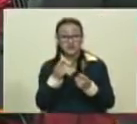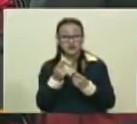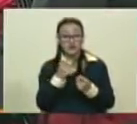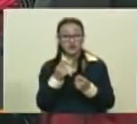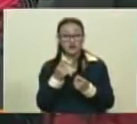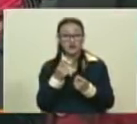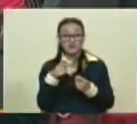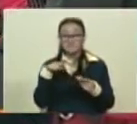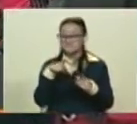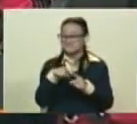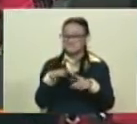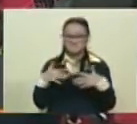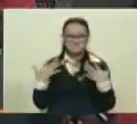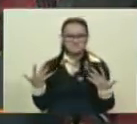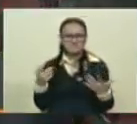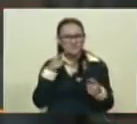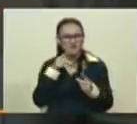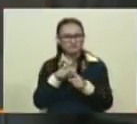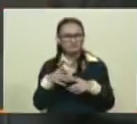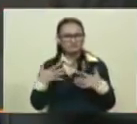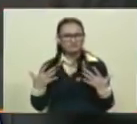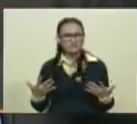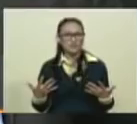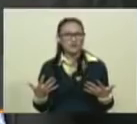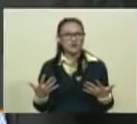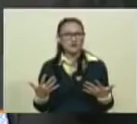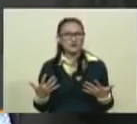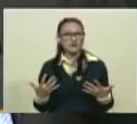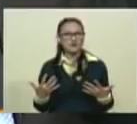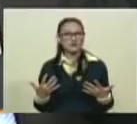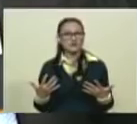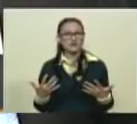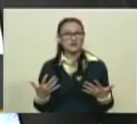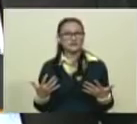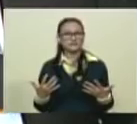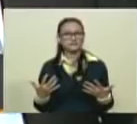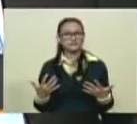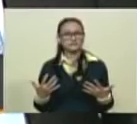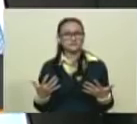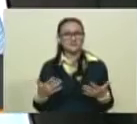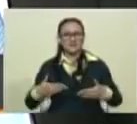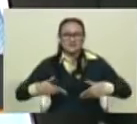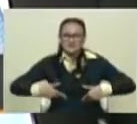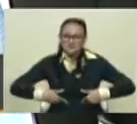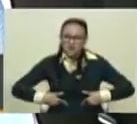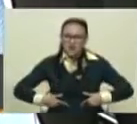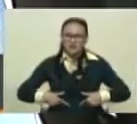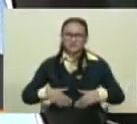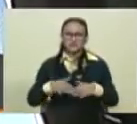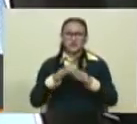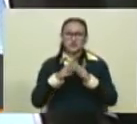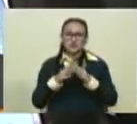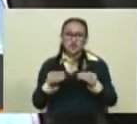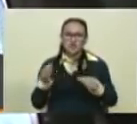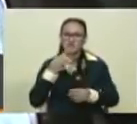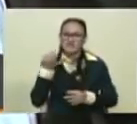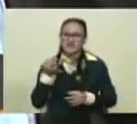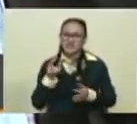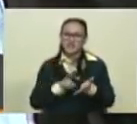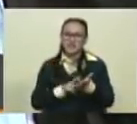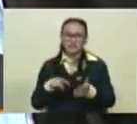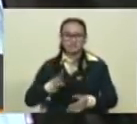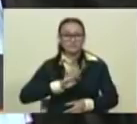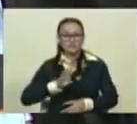conferencia comunicacional, tiene un objetivo: llevar con un gran esfuerzo toda la verdad de